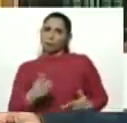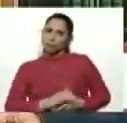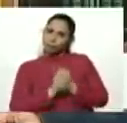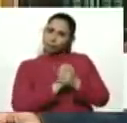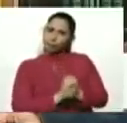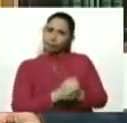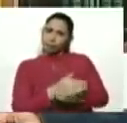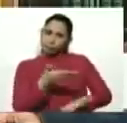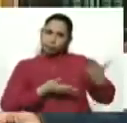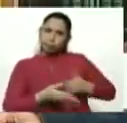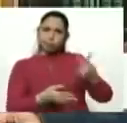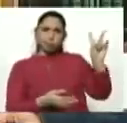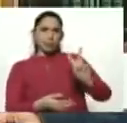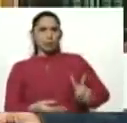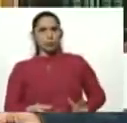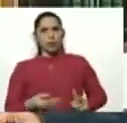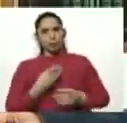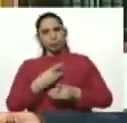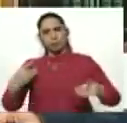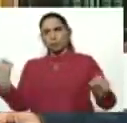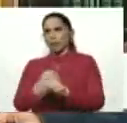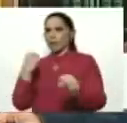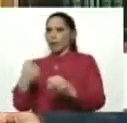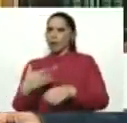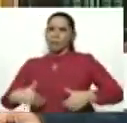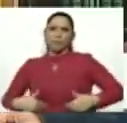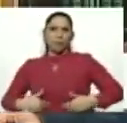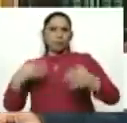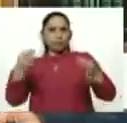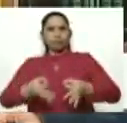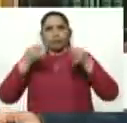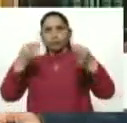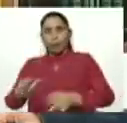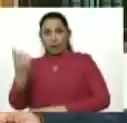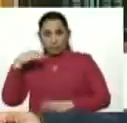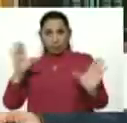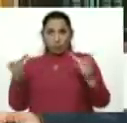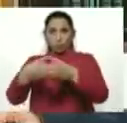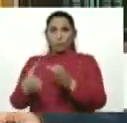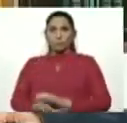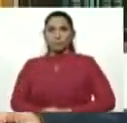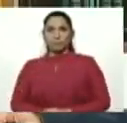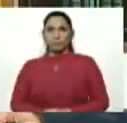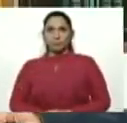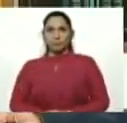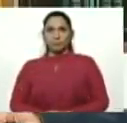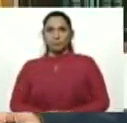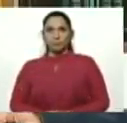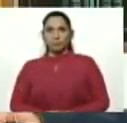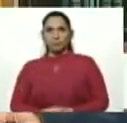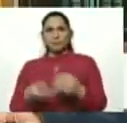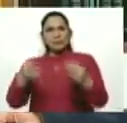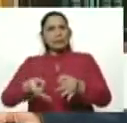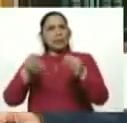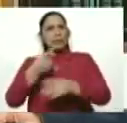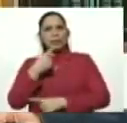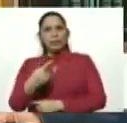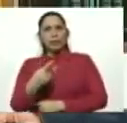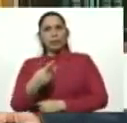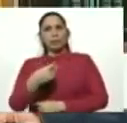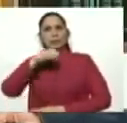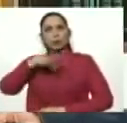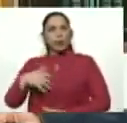y Venezuela con su dignidad trabajando, siempre. Ayer hubo una reunión que yo siempre califico de